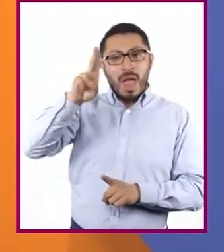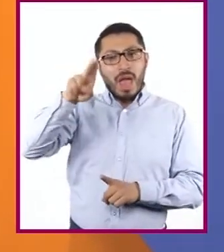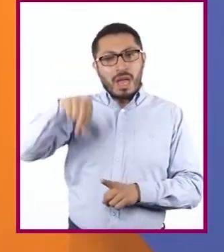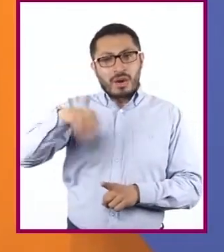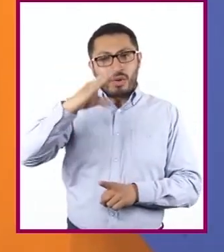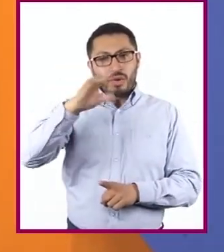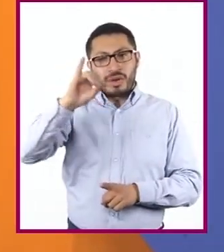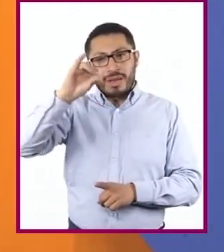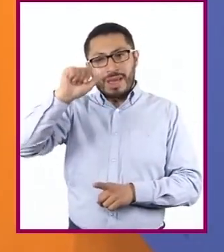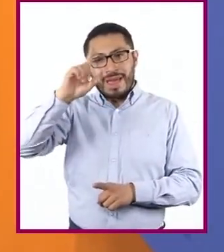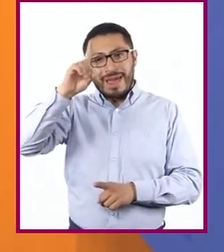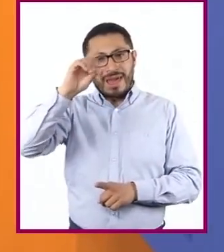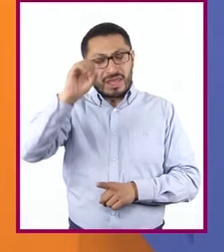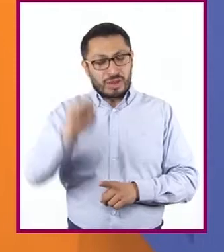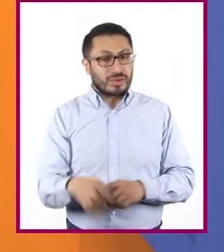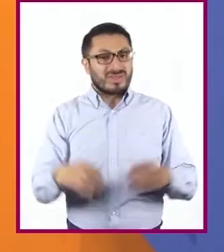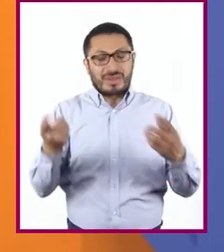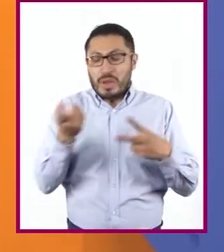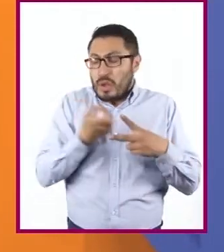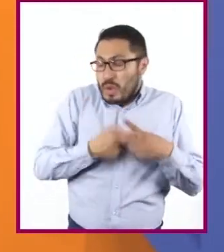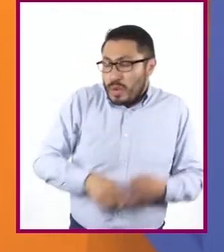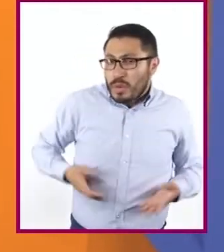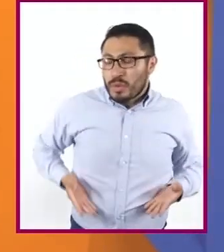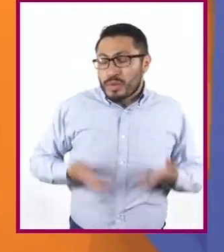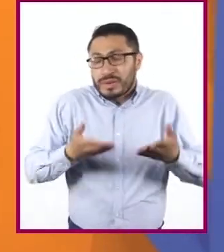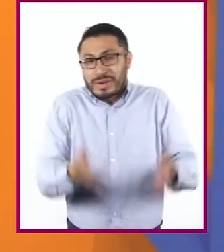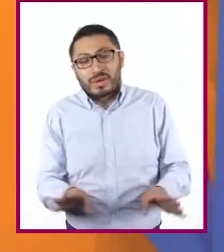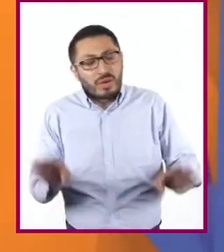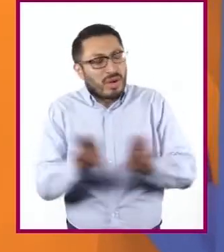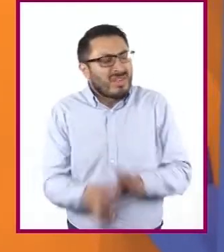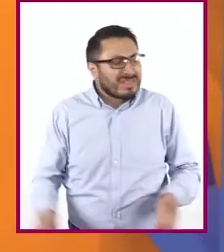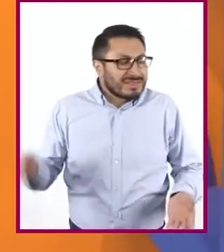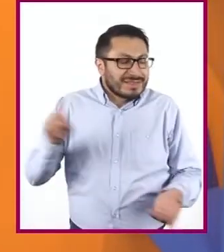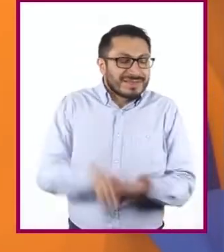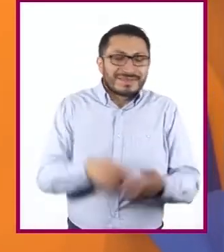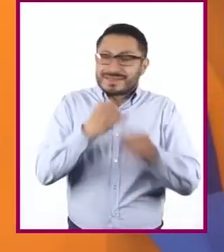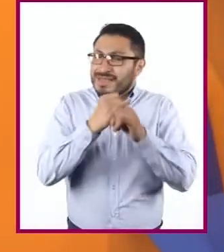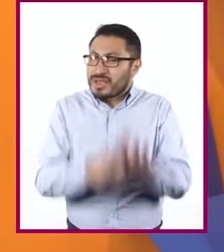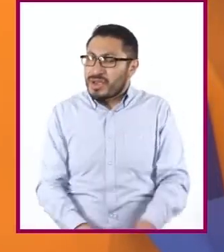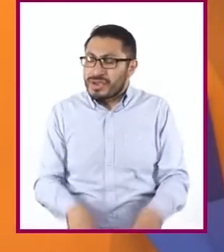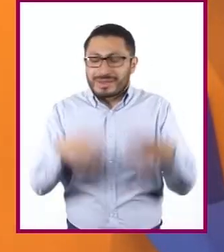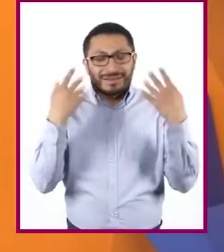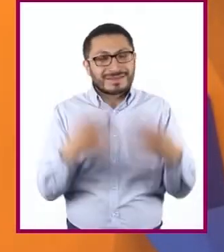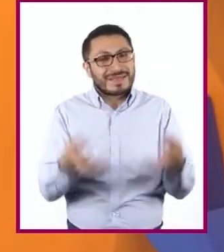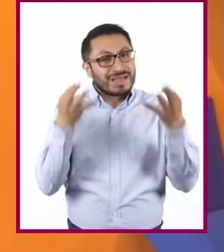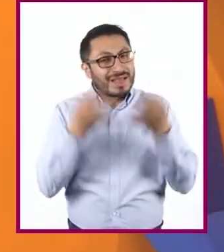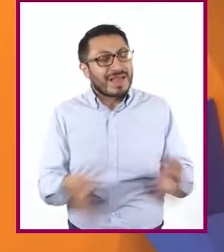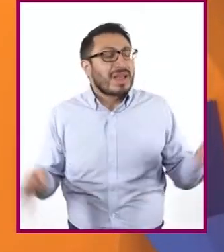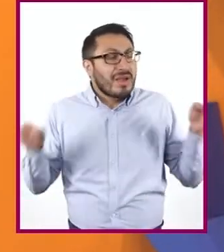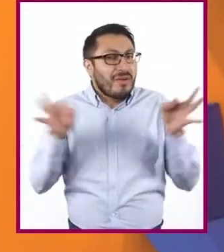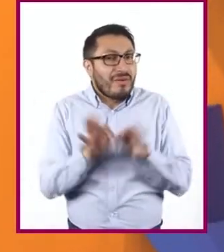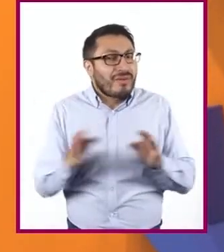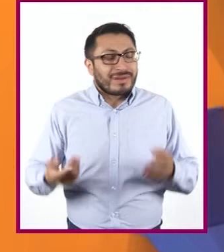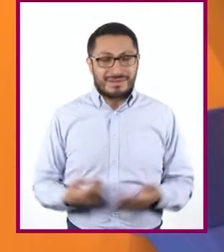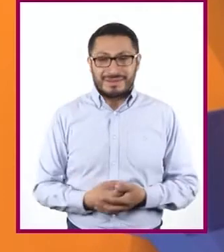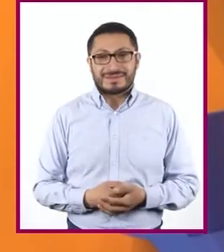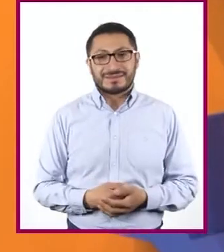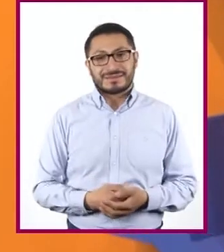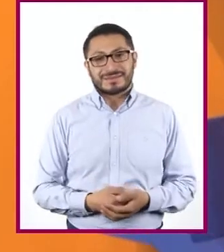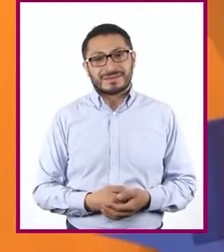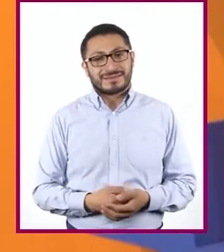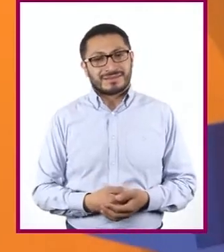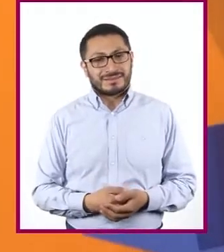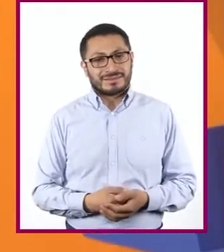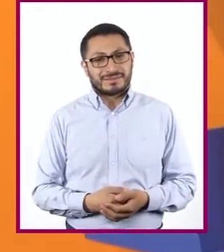del texto que contienen los datos más relevantes, dan información esencial sobre el tema de manera breve y